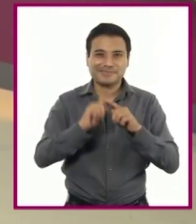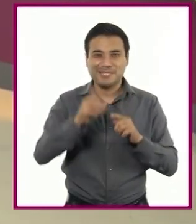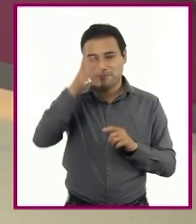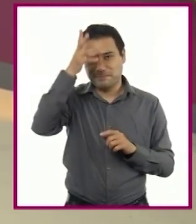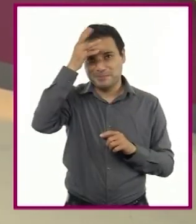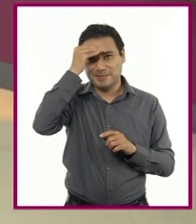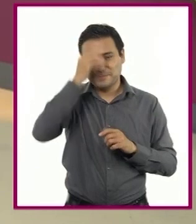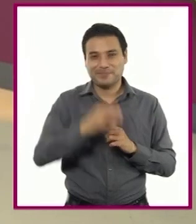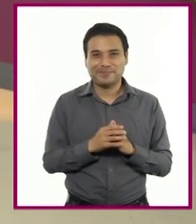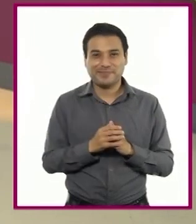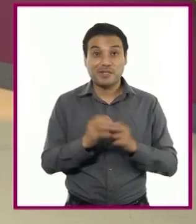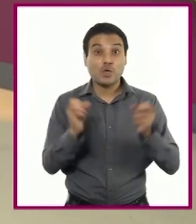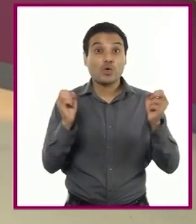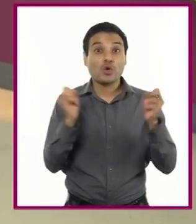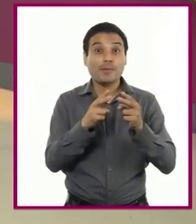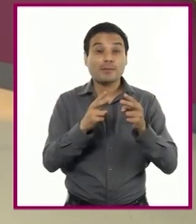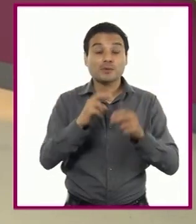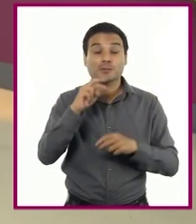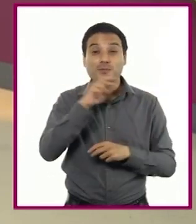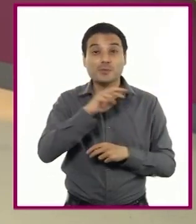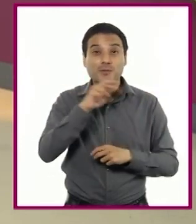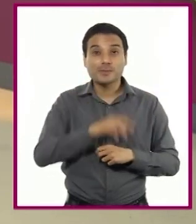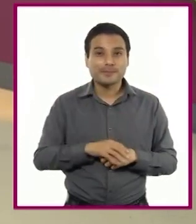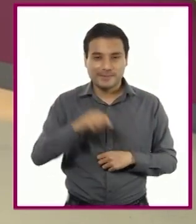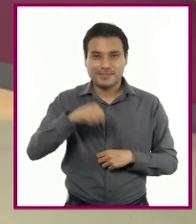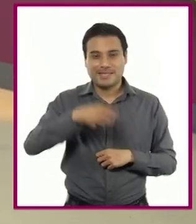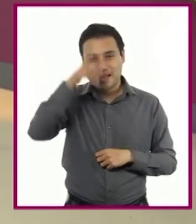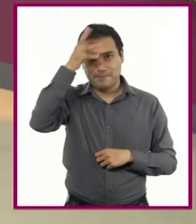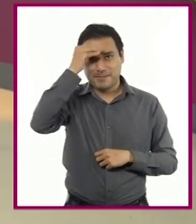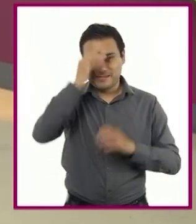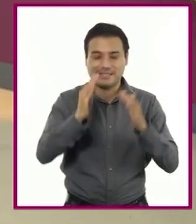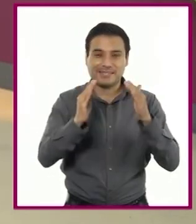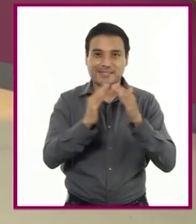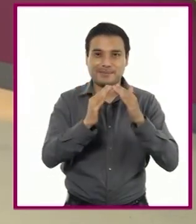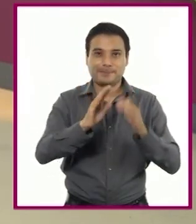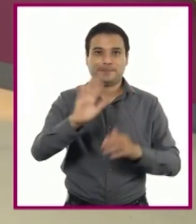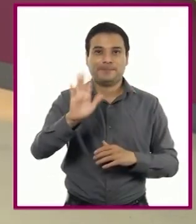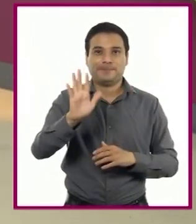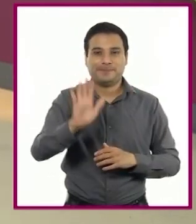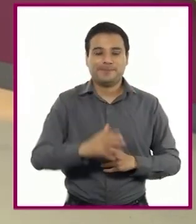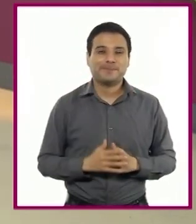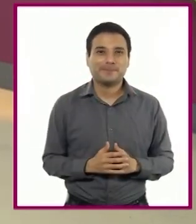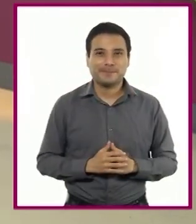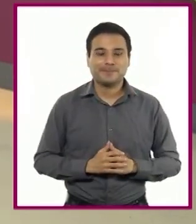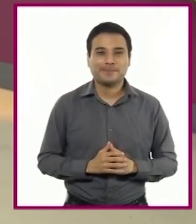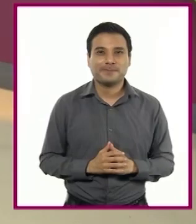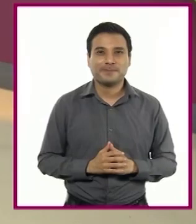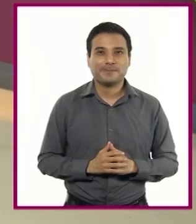descubrir. Así que nos vemos pronto aquí en Aprende en Casa. ¡Hasta la próxima!